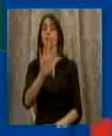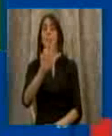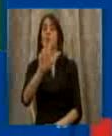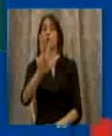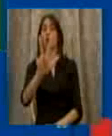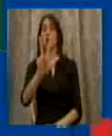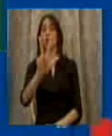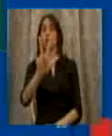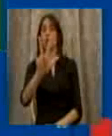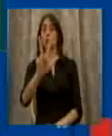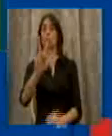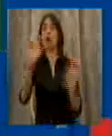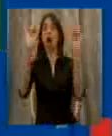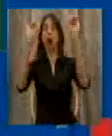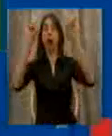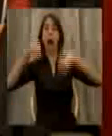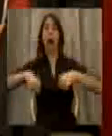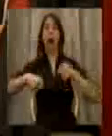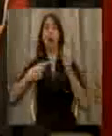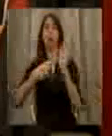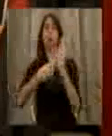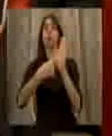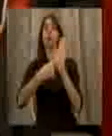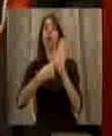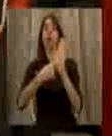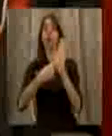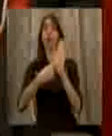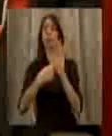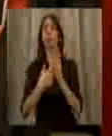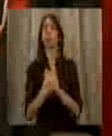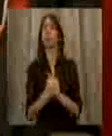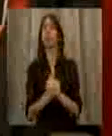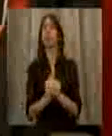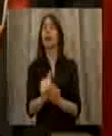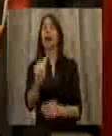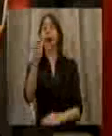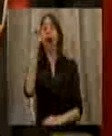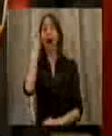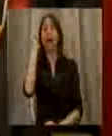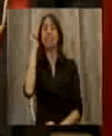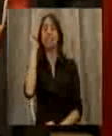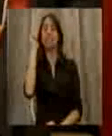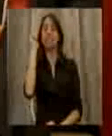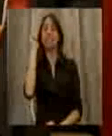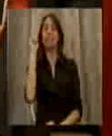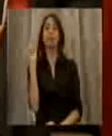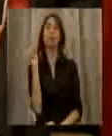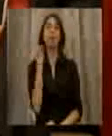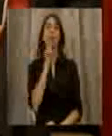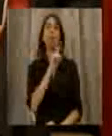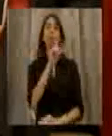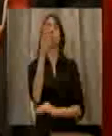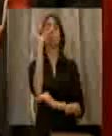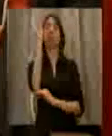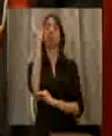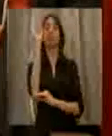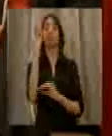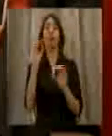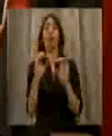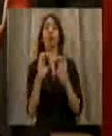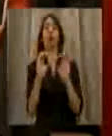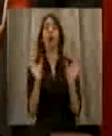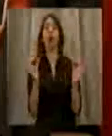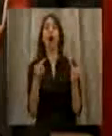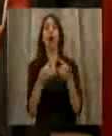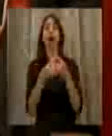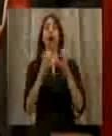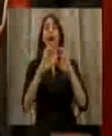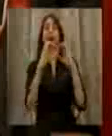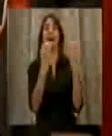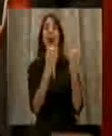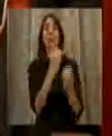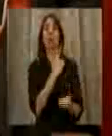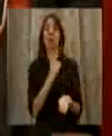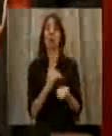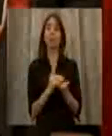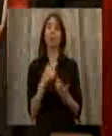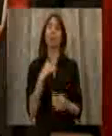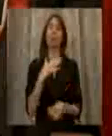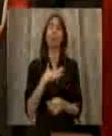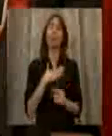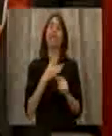158 aprobados. Ayer fue la última sesión de la Cámara de Diputados, me hubiera gustado aprobar algún